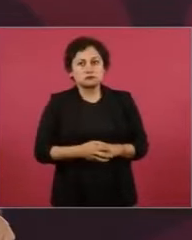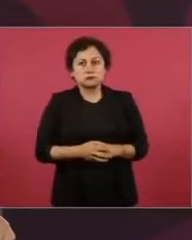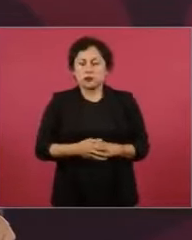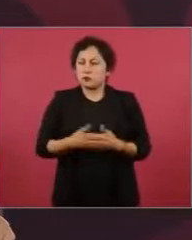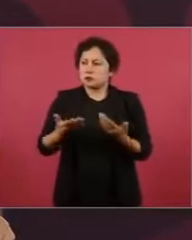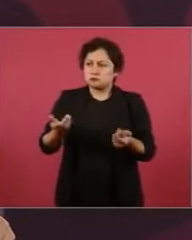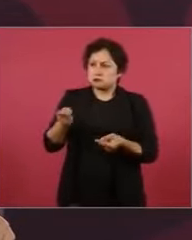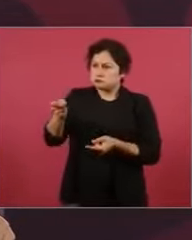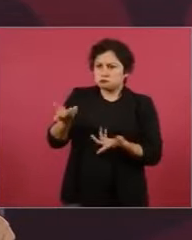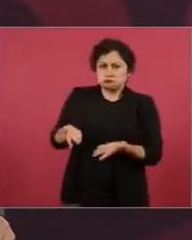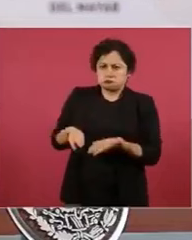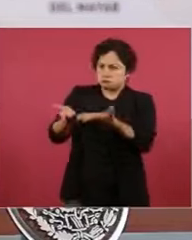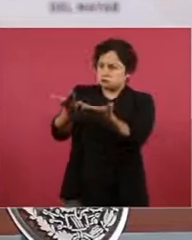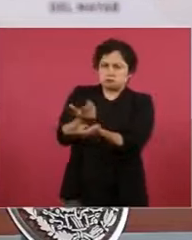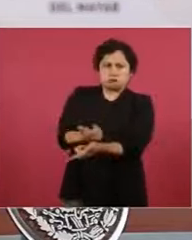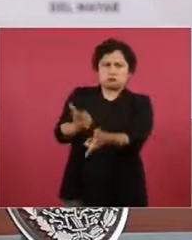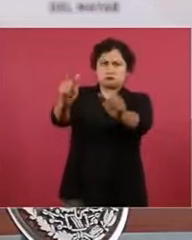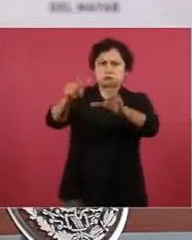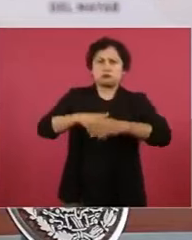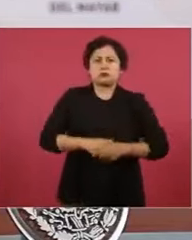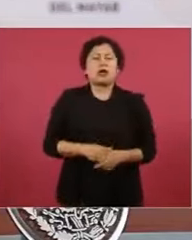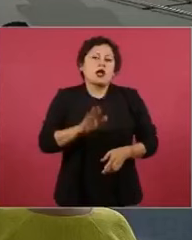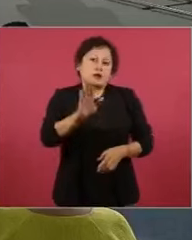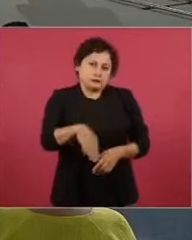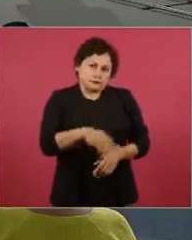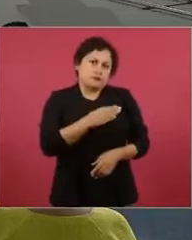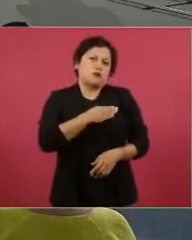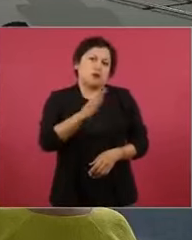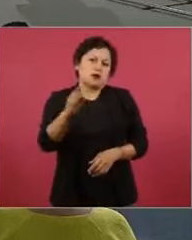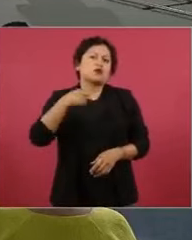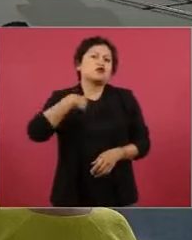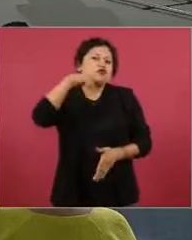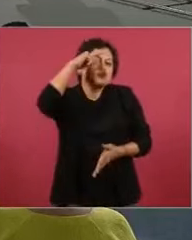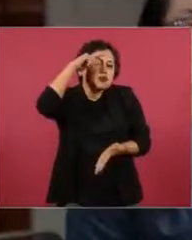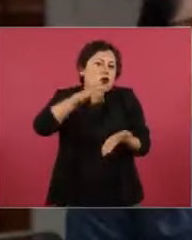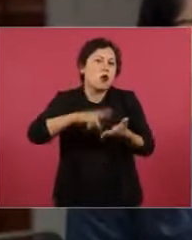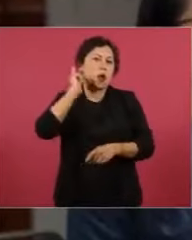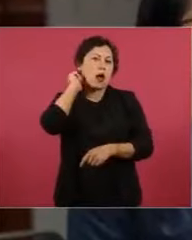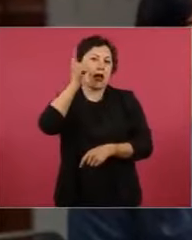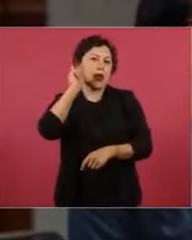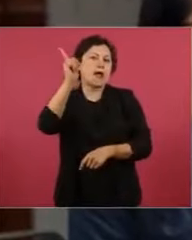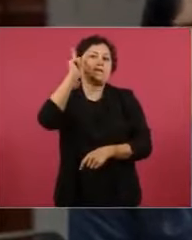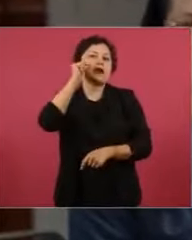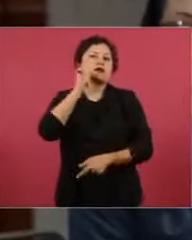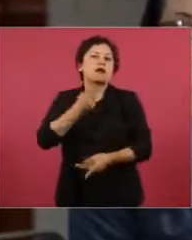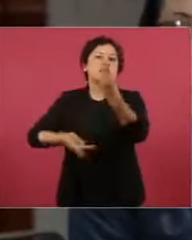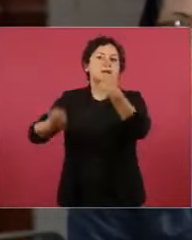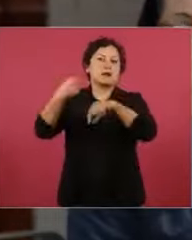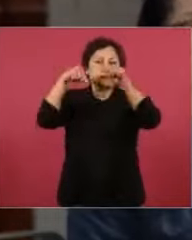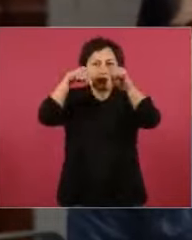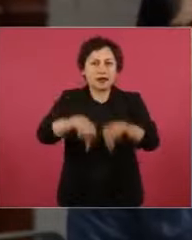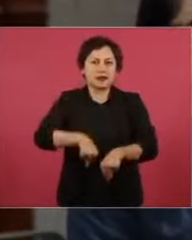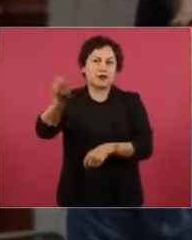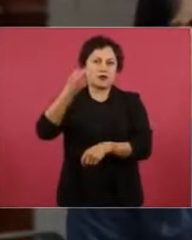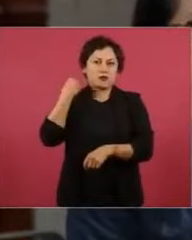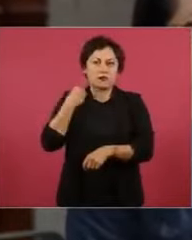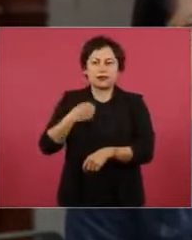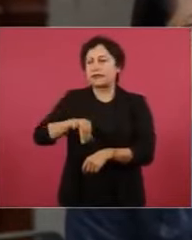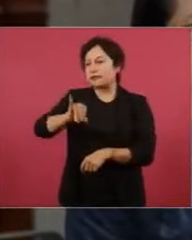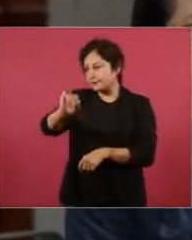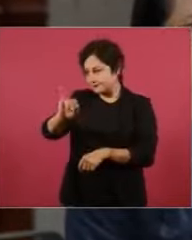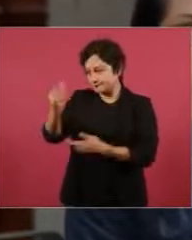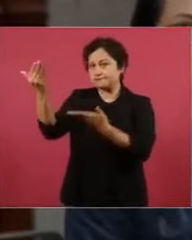tienes toda la libertad. Bueno, por favor, yo espero que mañana pueda ingresar a la conferencia. Sí, sí, sí. Porque sí, antes de que, va de a que eso, como en